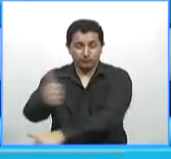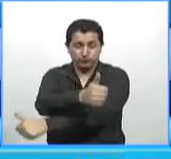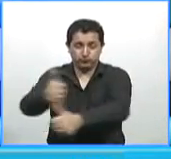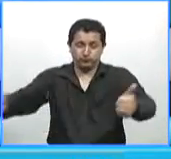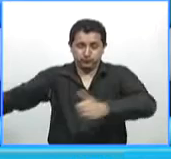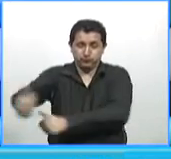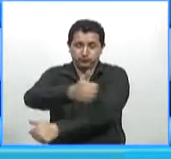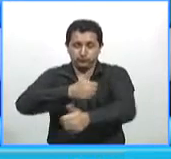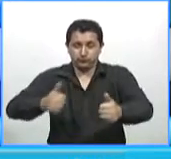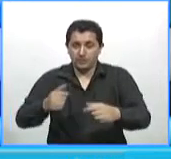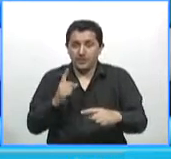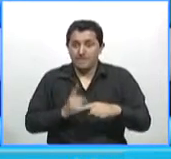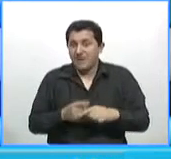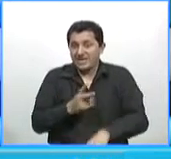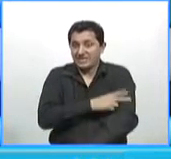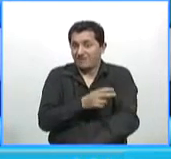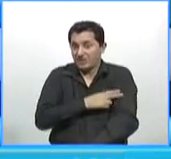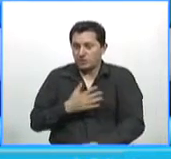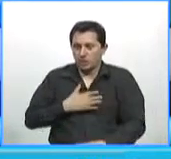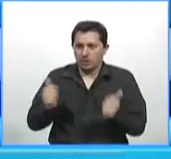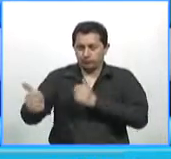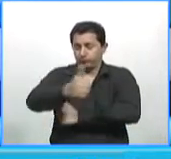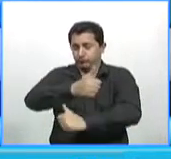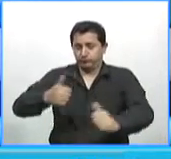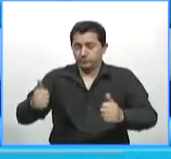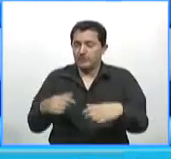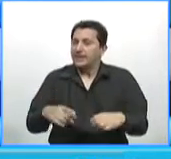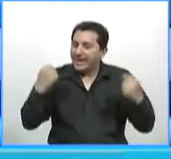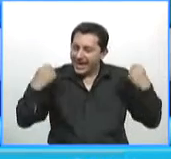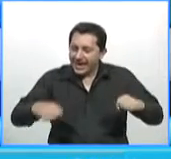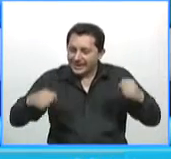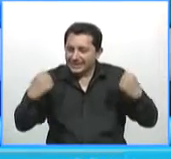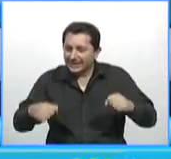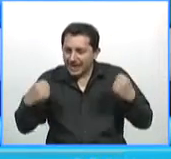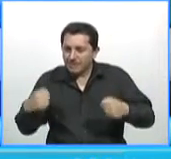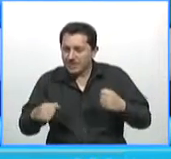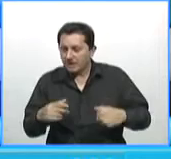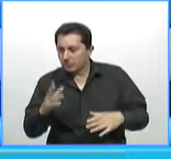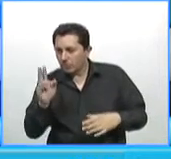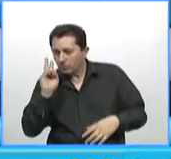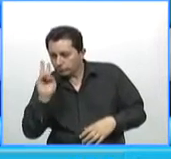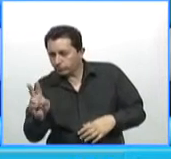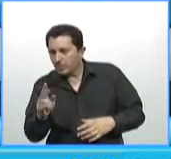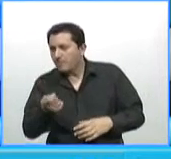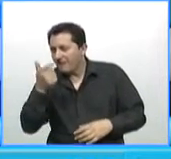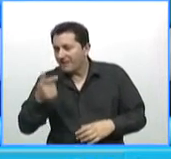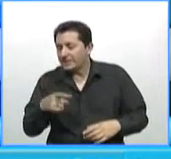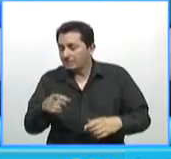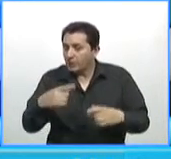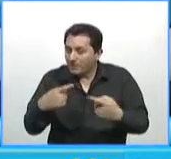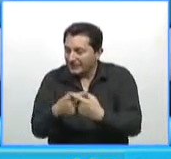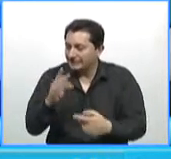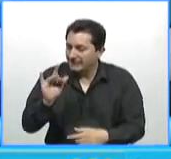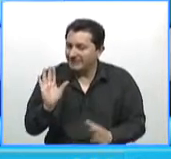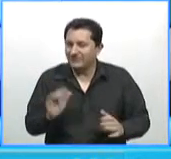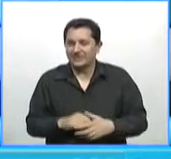tiro, más tus jugadoras en defensa. Obviamente en entrenamiento tal vez que tenés más posibilidades de ver el tiro es un poco más fácil. ¿Y quién